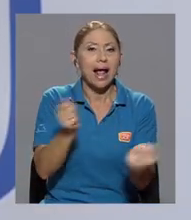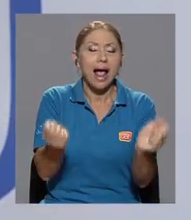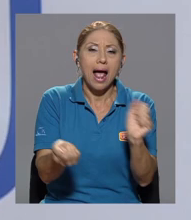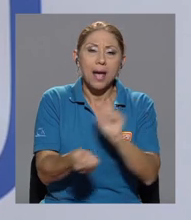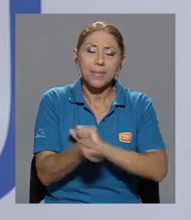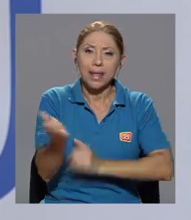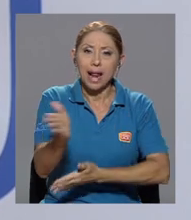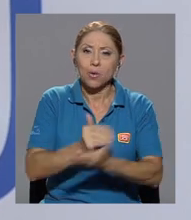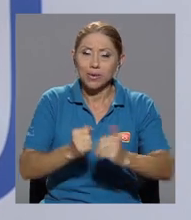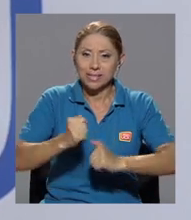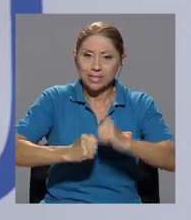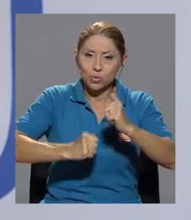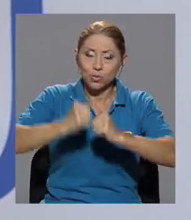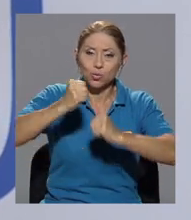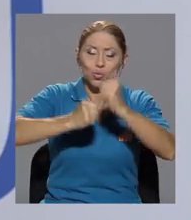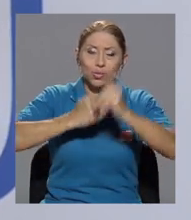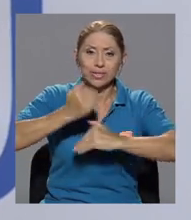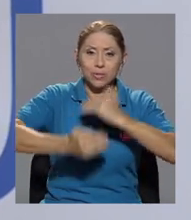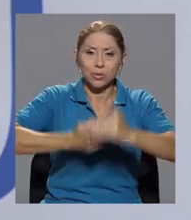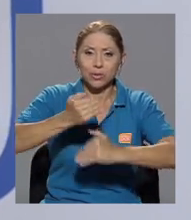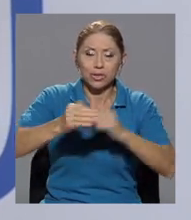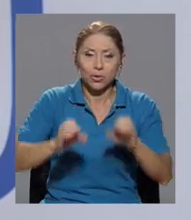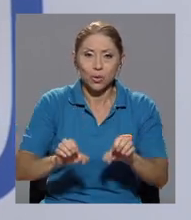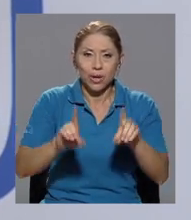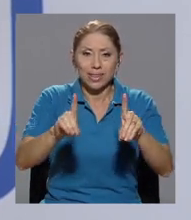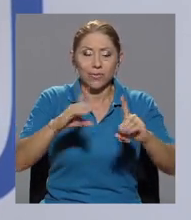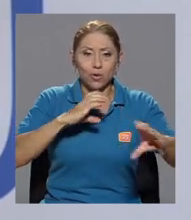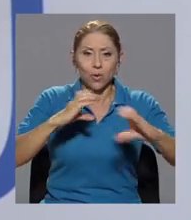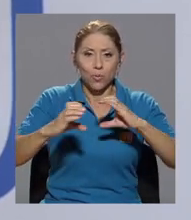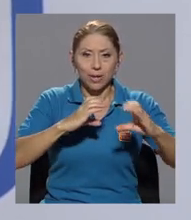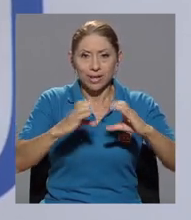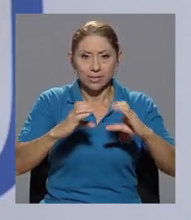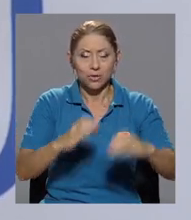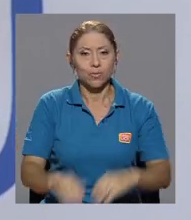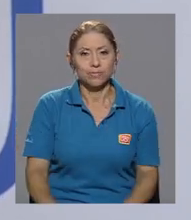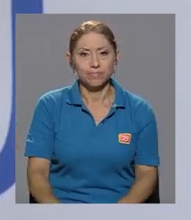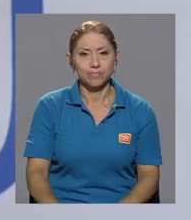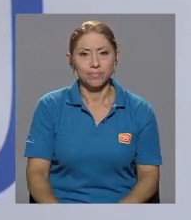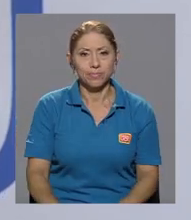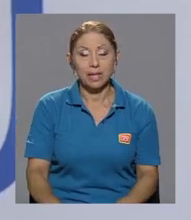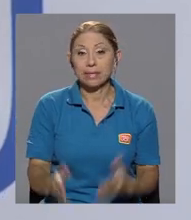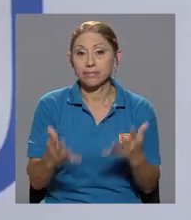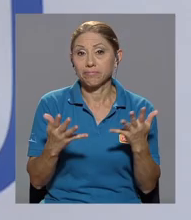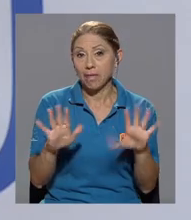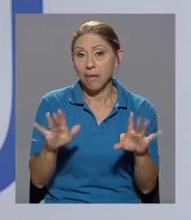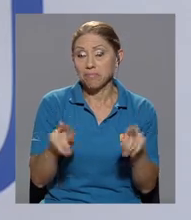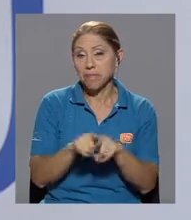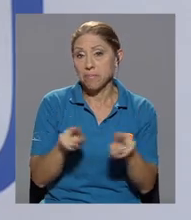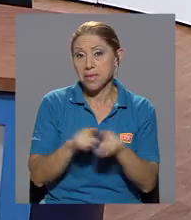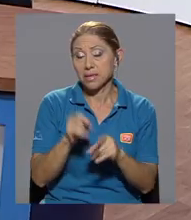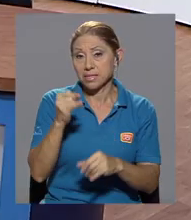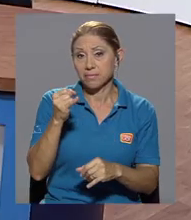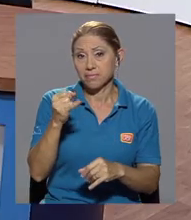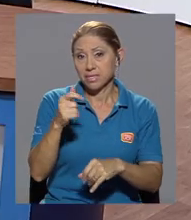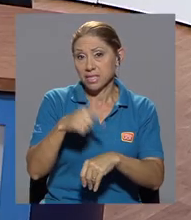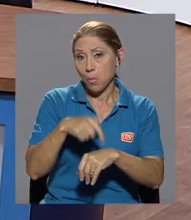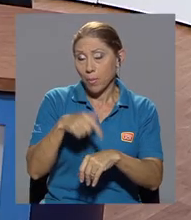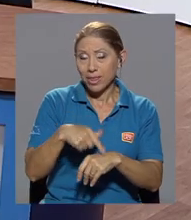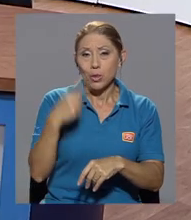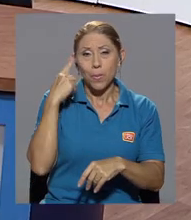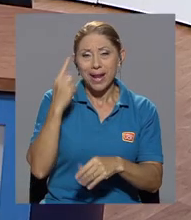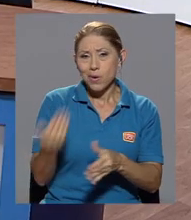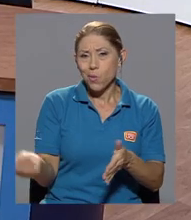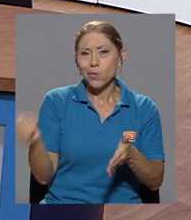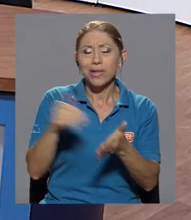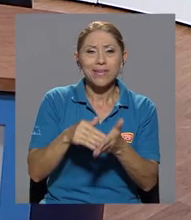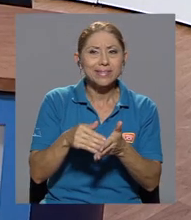estructuras digamos propias del proceso educativo en comunicación yo creo que llega el momento también para empezar a repensar